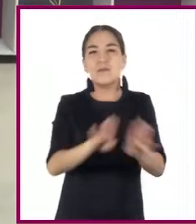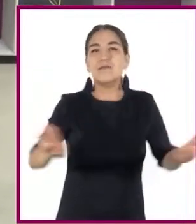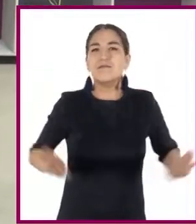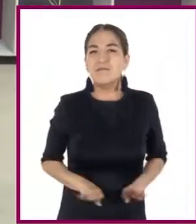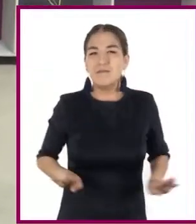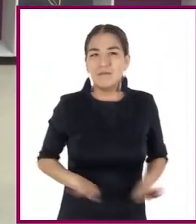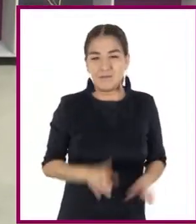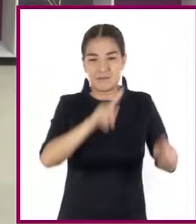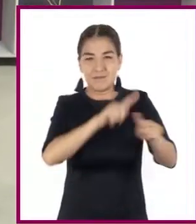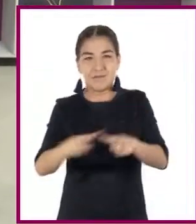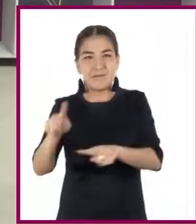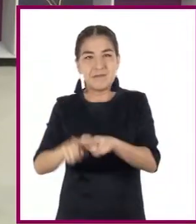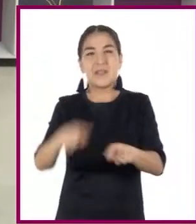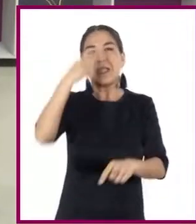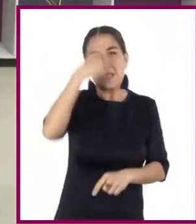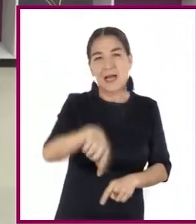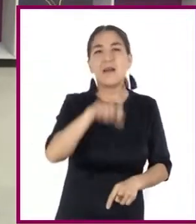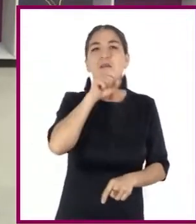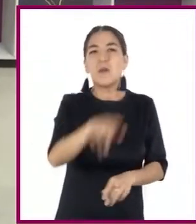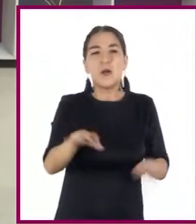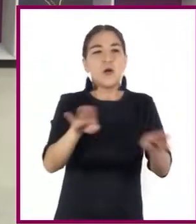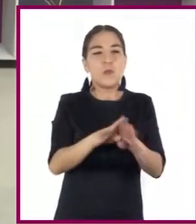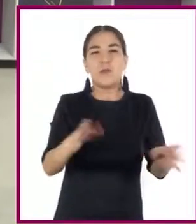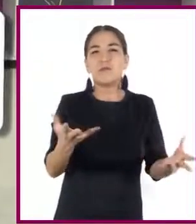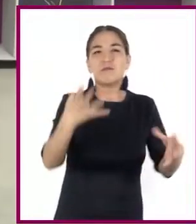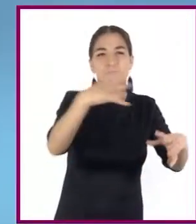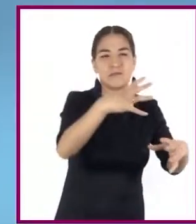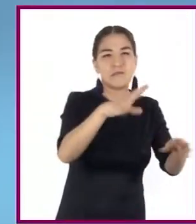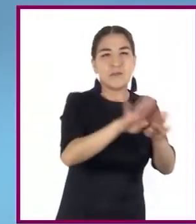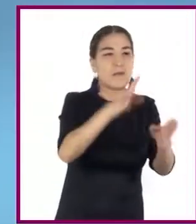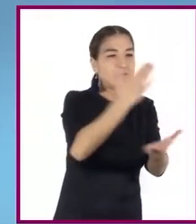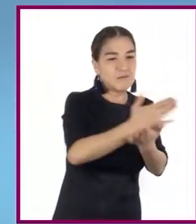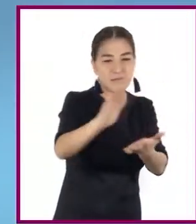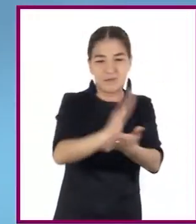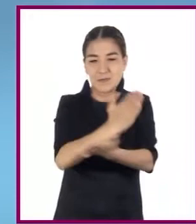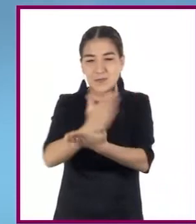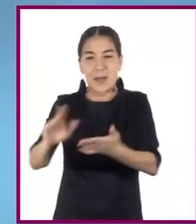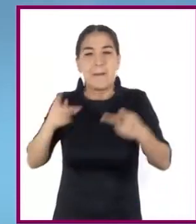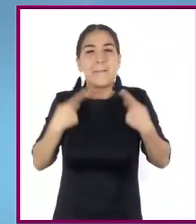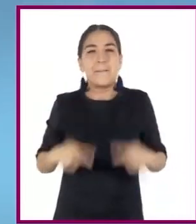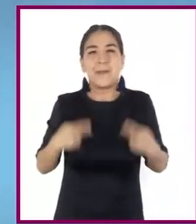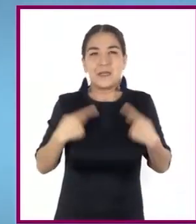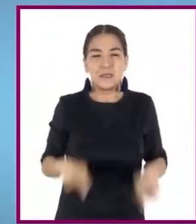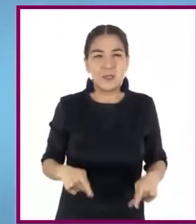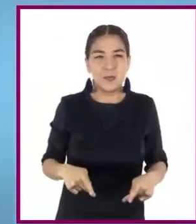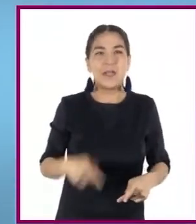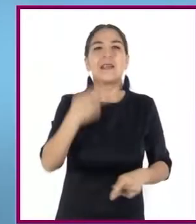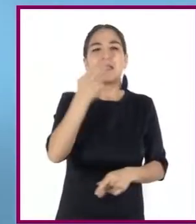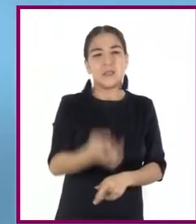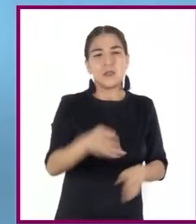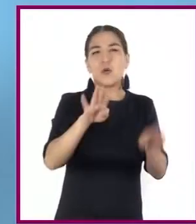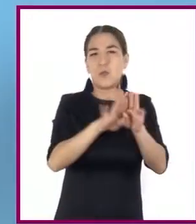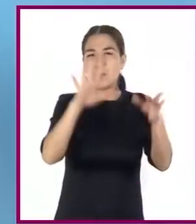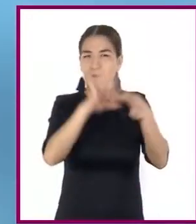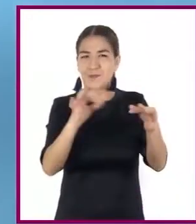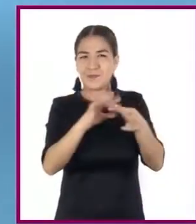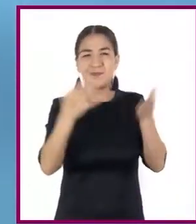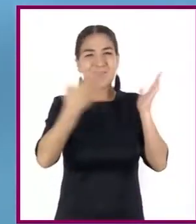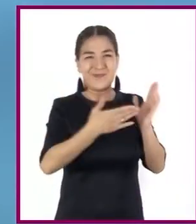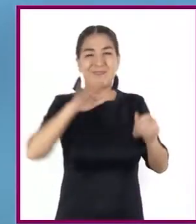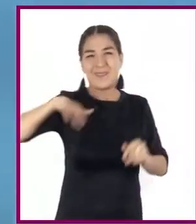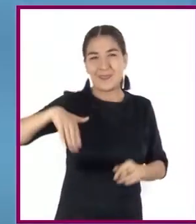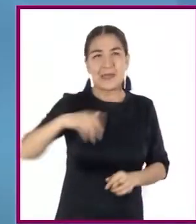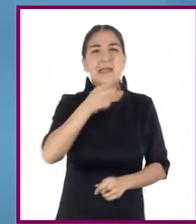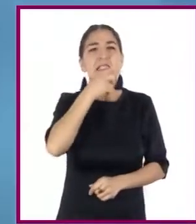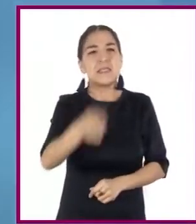nos caracterizan y distinguen de las demás personas. Y como pudieron apreciar, todas las personas